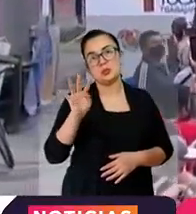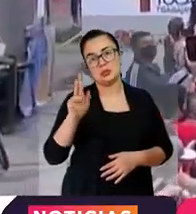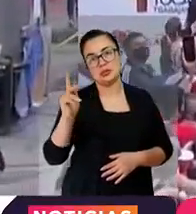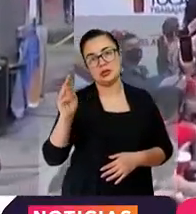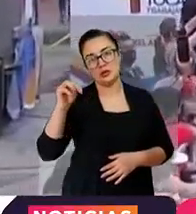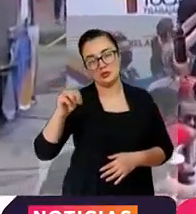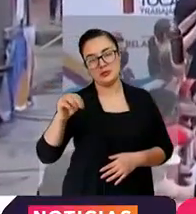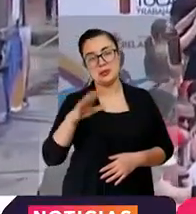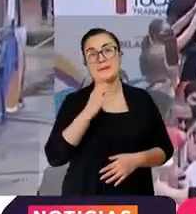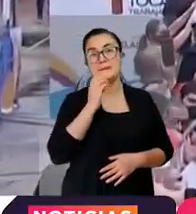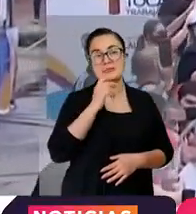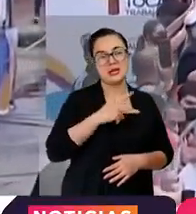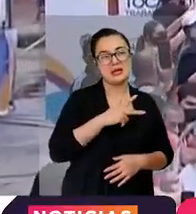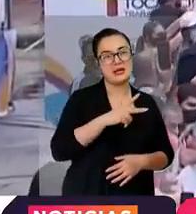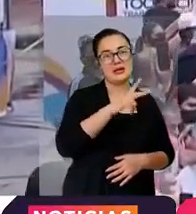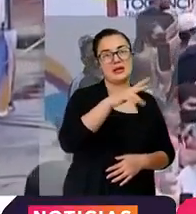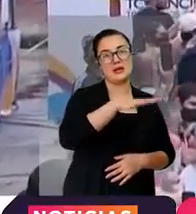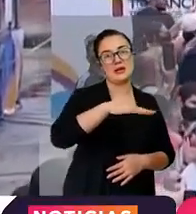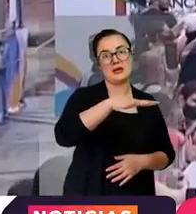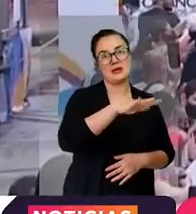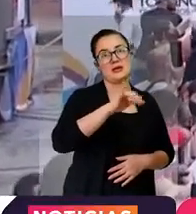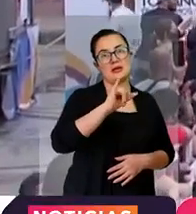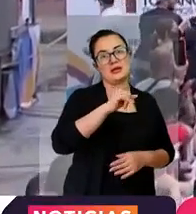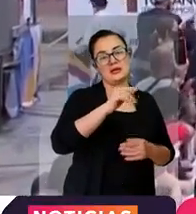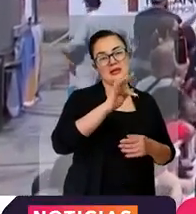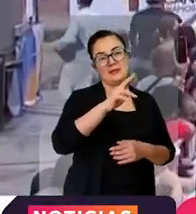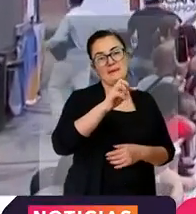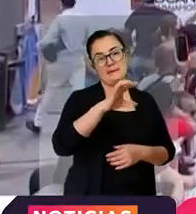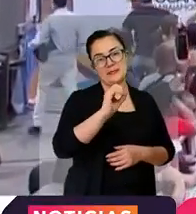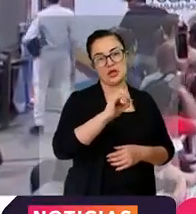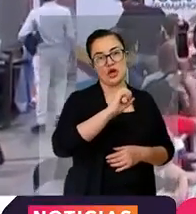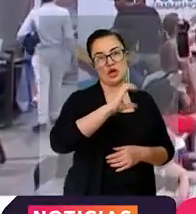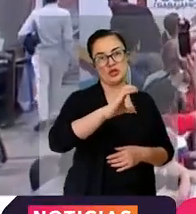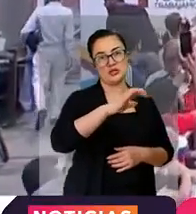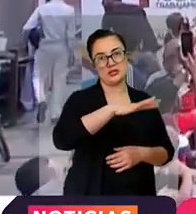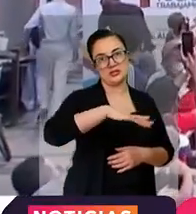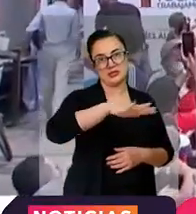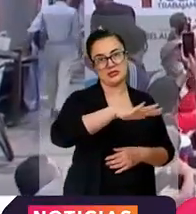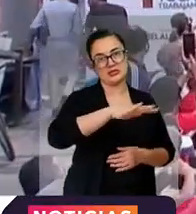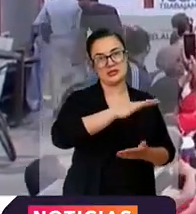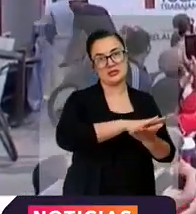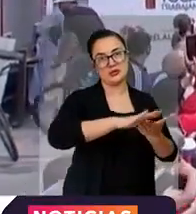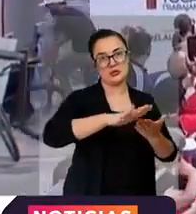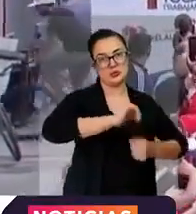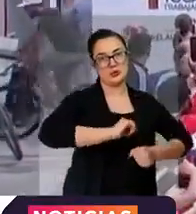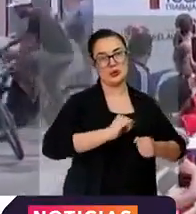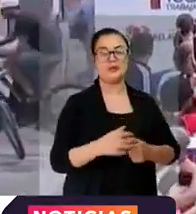Mariquita y el popular Alto del Vino al occidente de la Sabana de Bogotá.